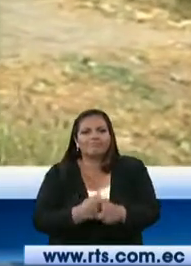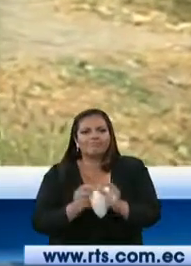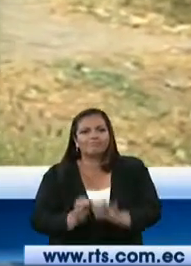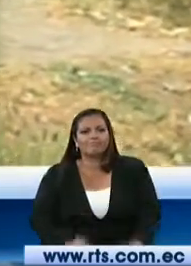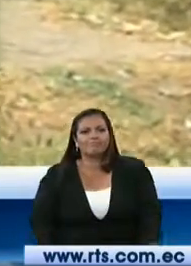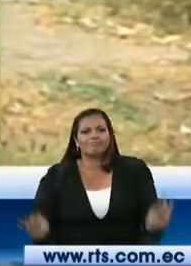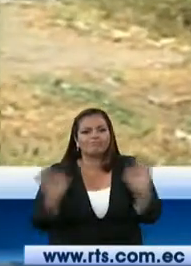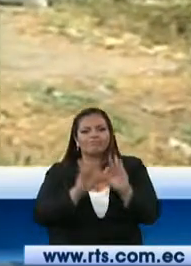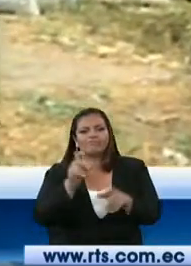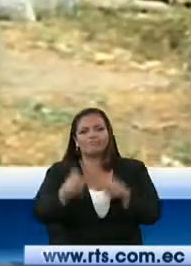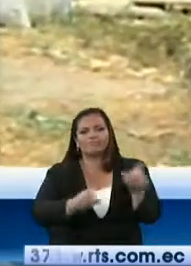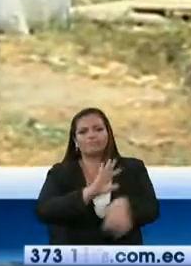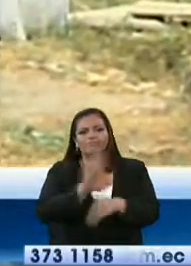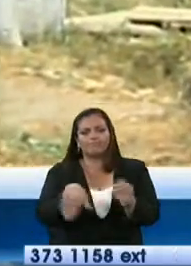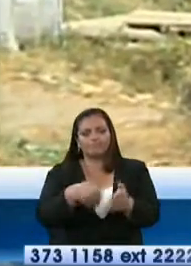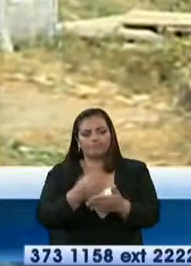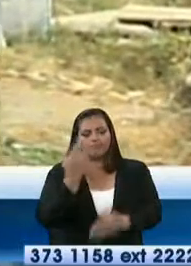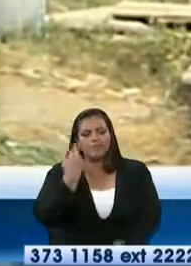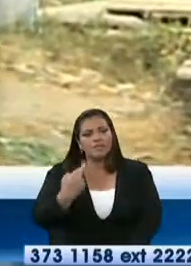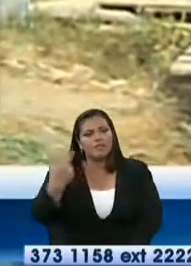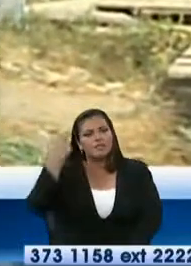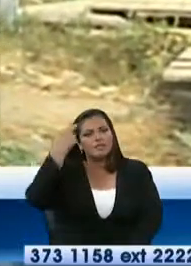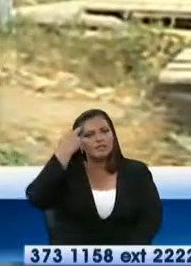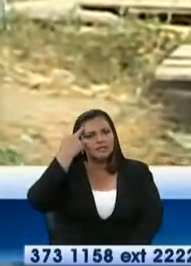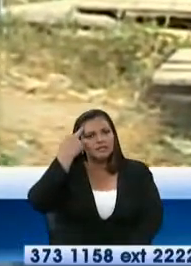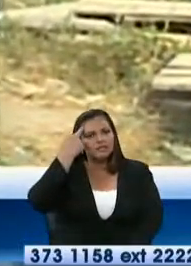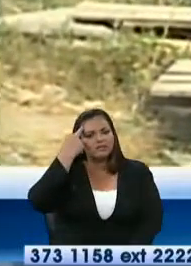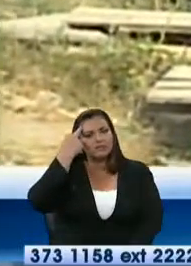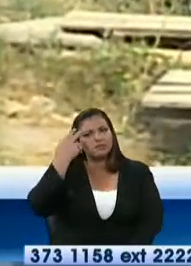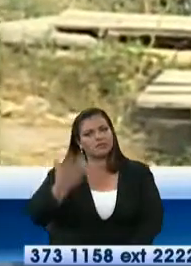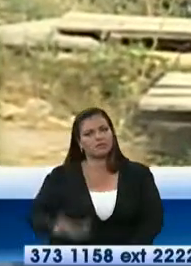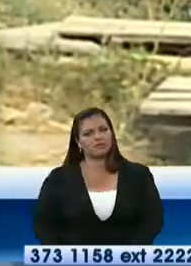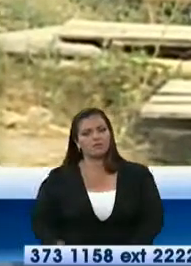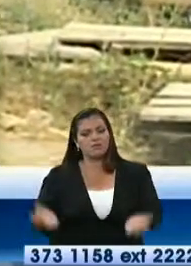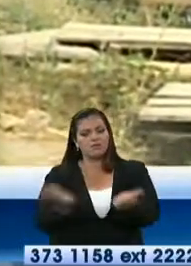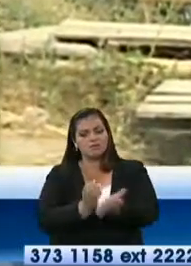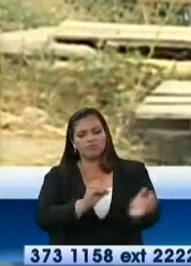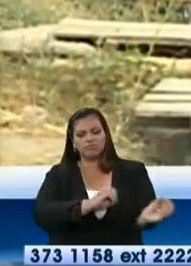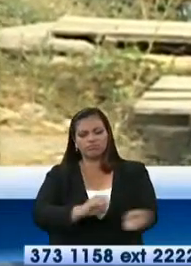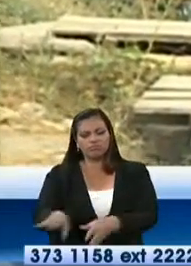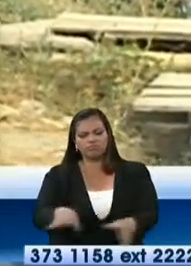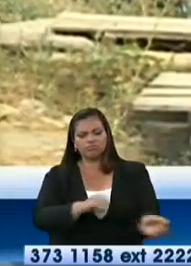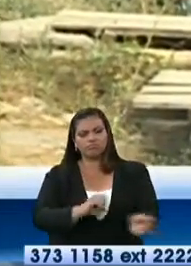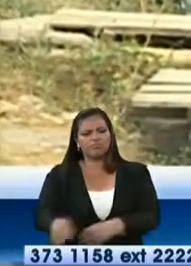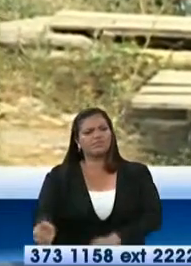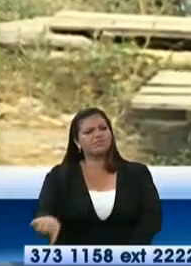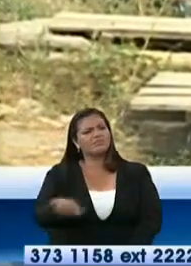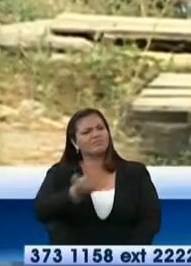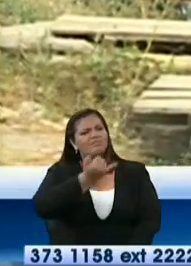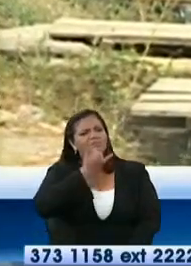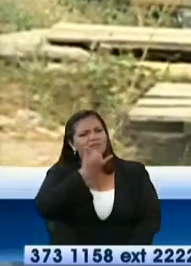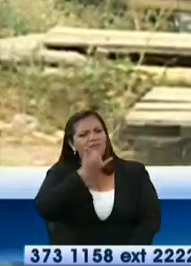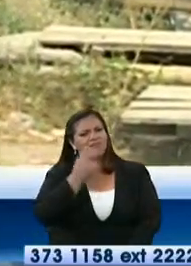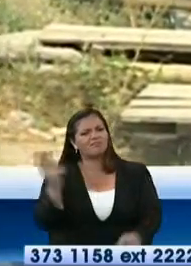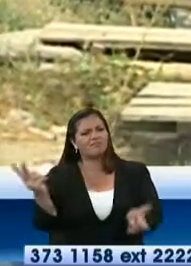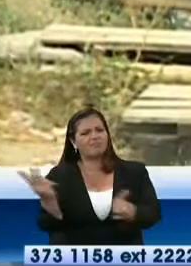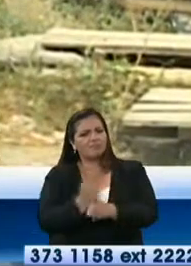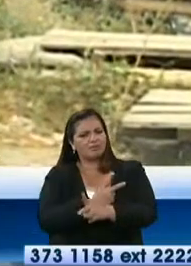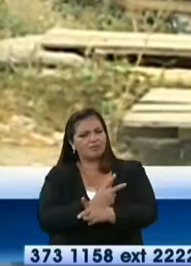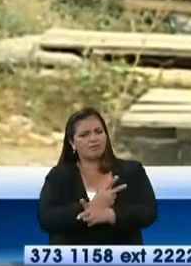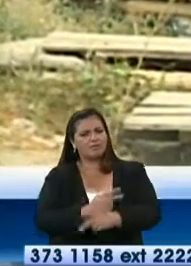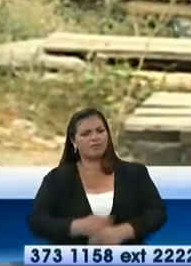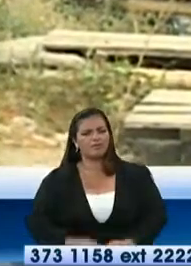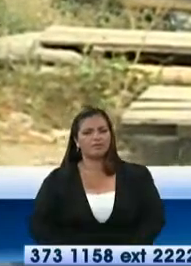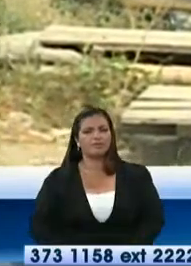ciudadanía tome conciencia del peligro que representa si siguen botando basura a estos canales de